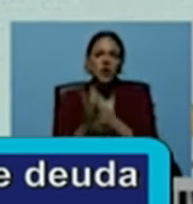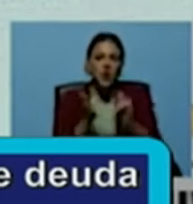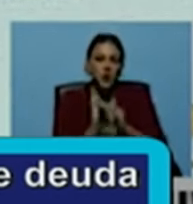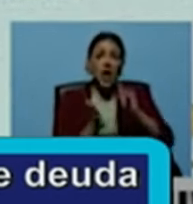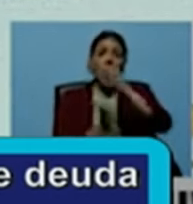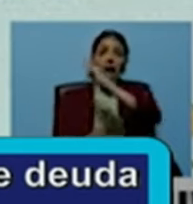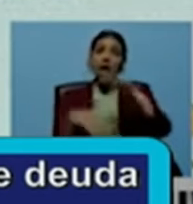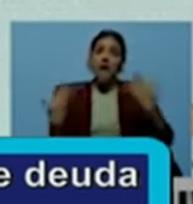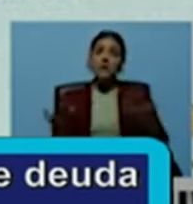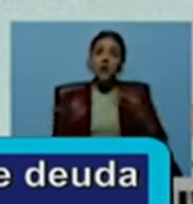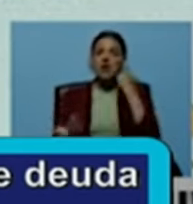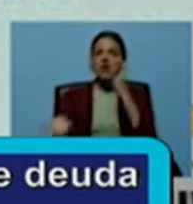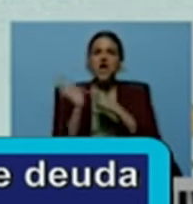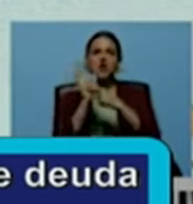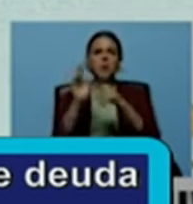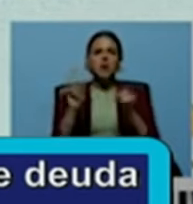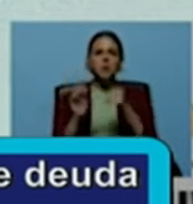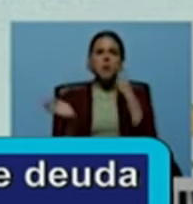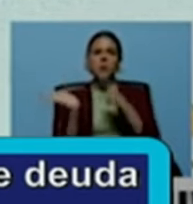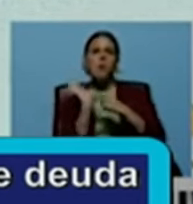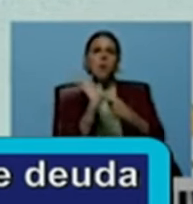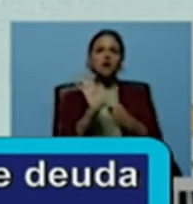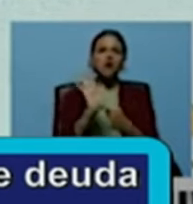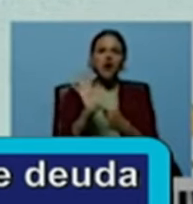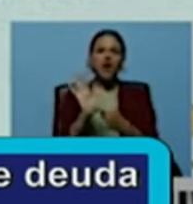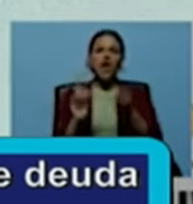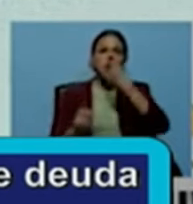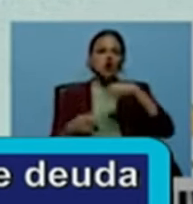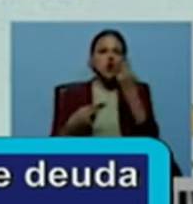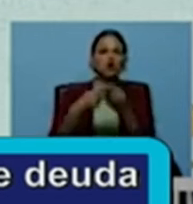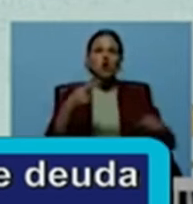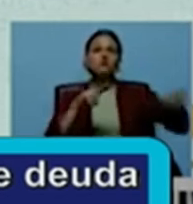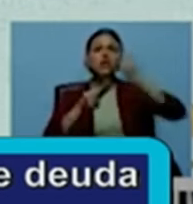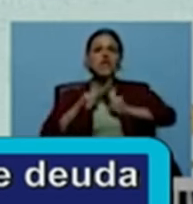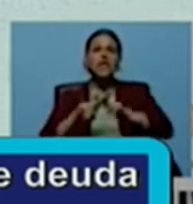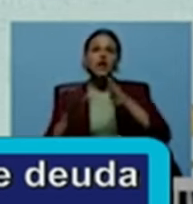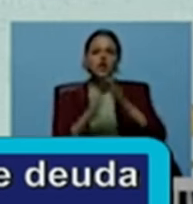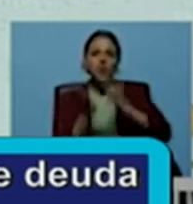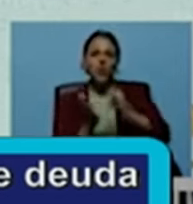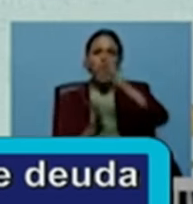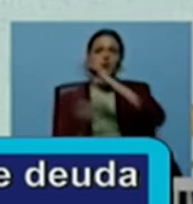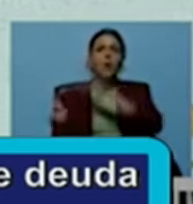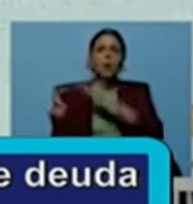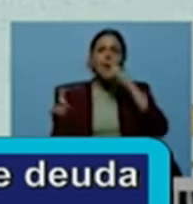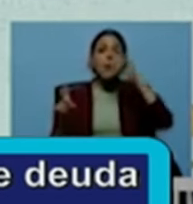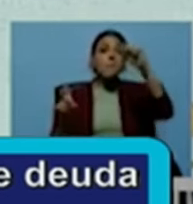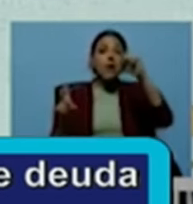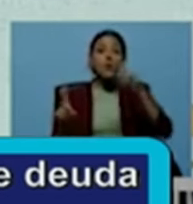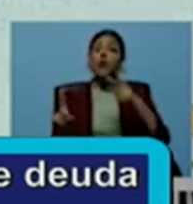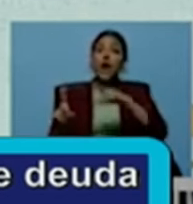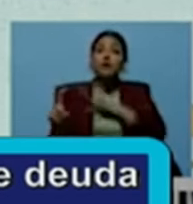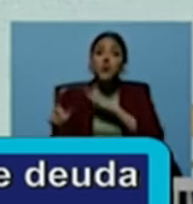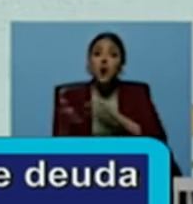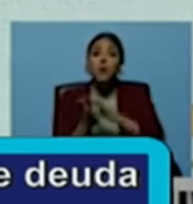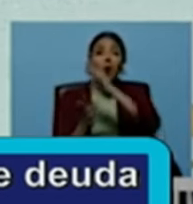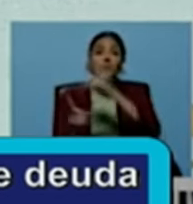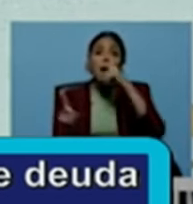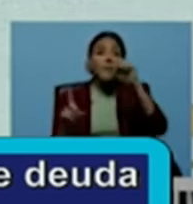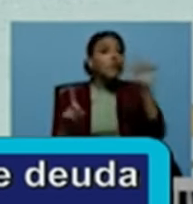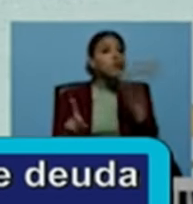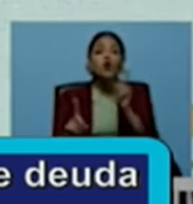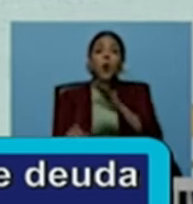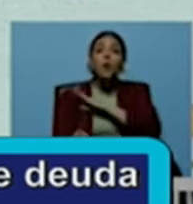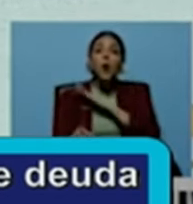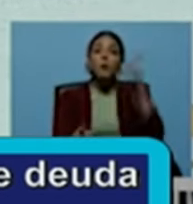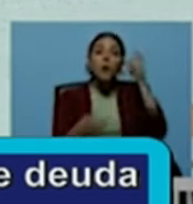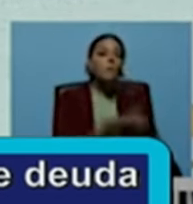decir, que aún así Luis Abinader o República Dominicana no está haciendo mala paga como está diciendo Diosdado Cabello. Entonces,